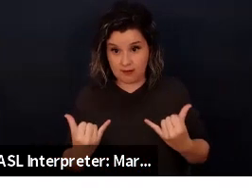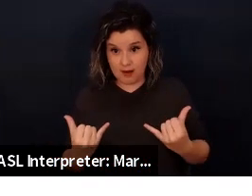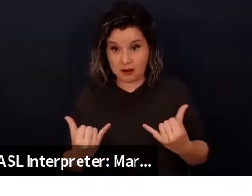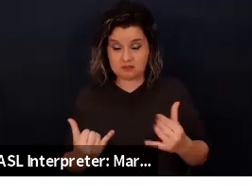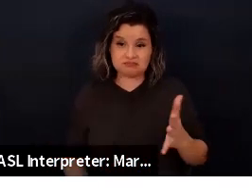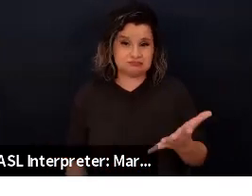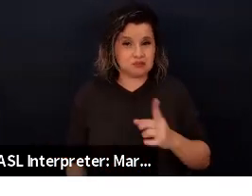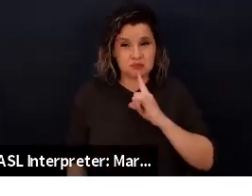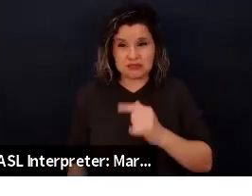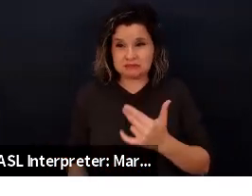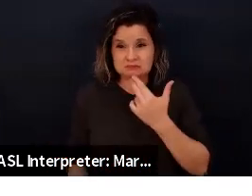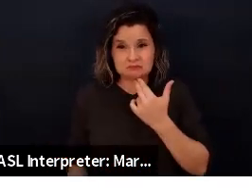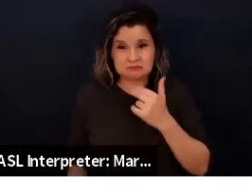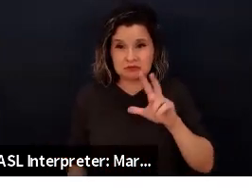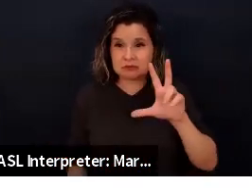apenas tiene